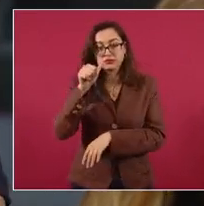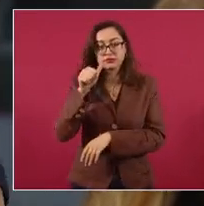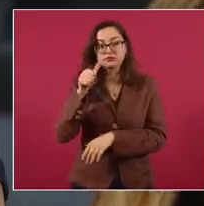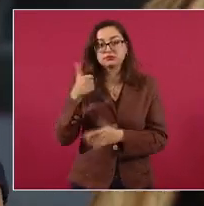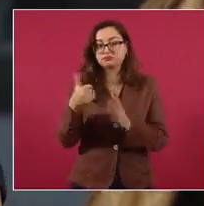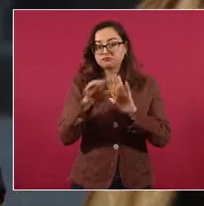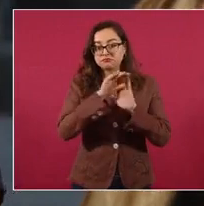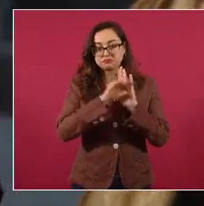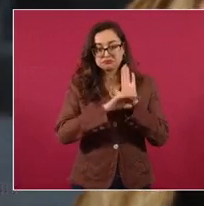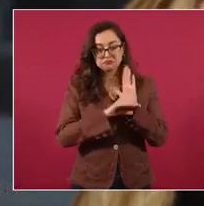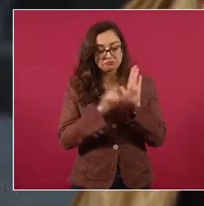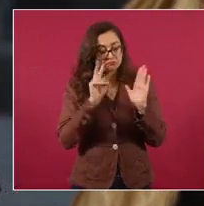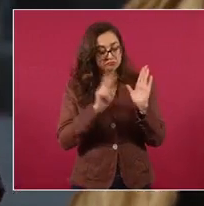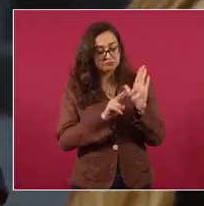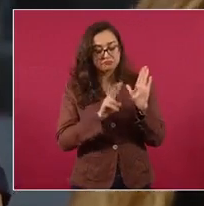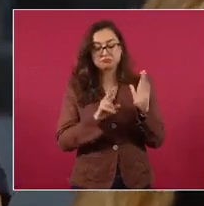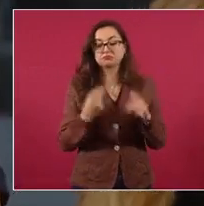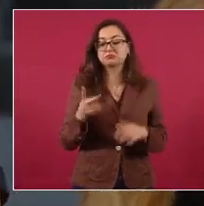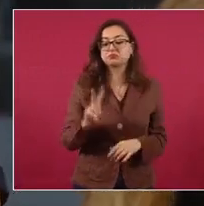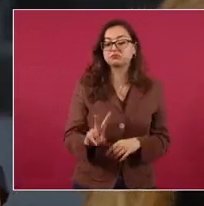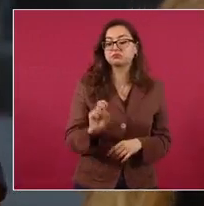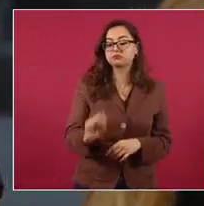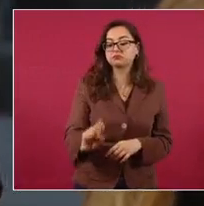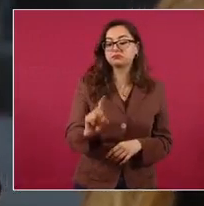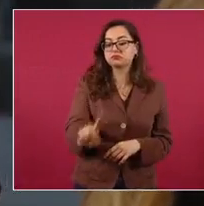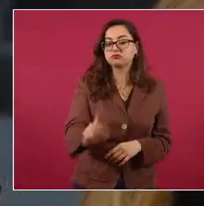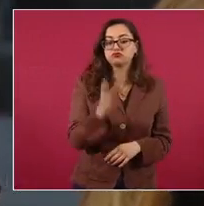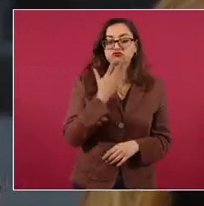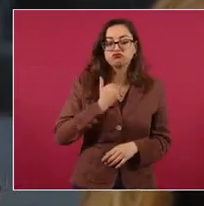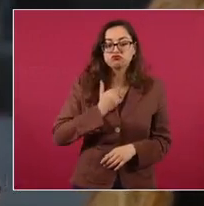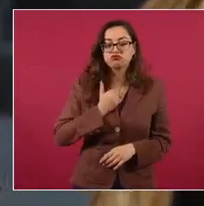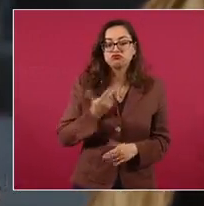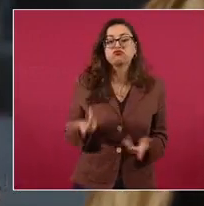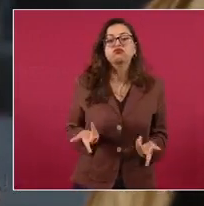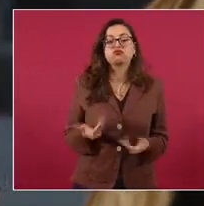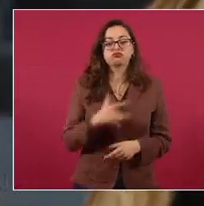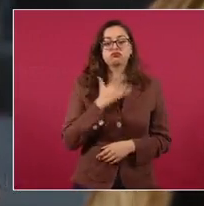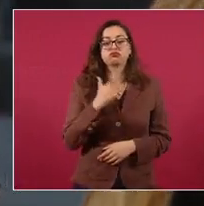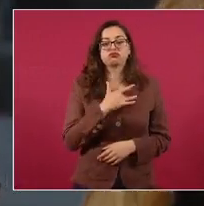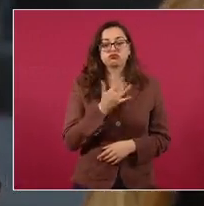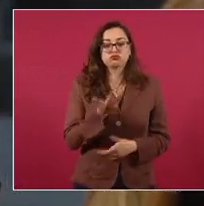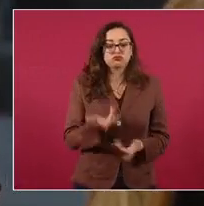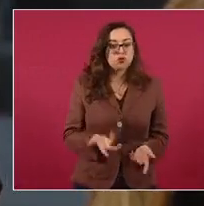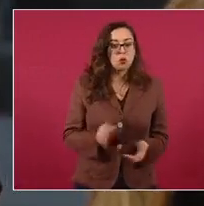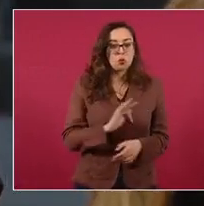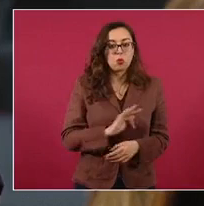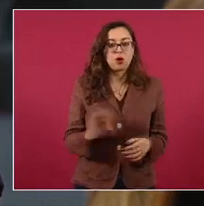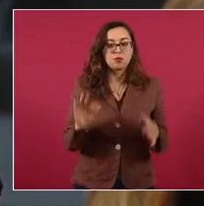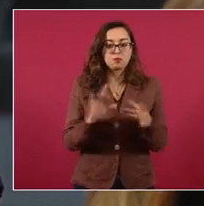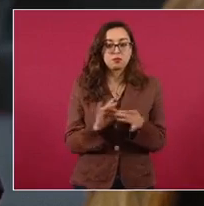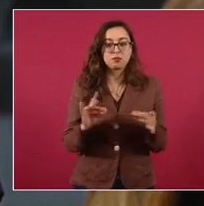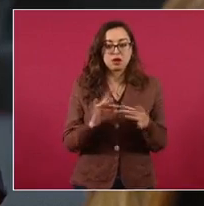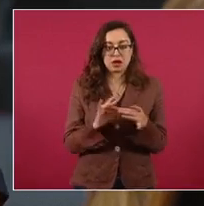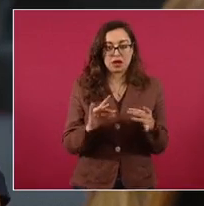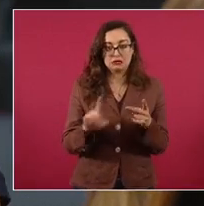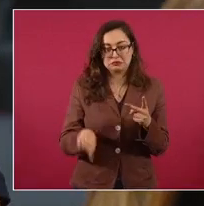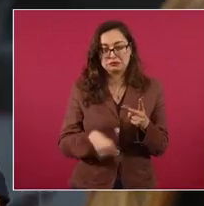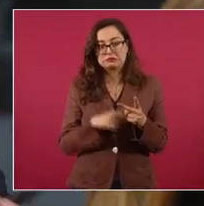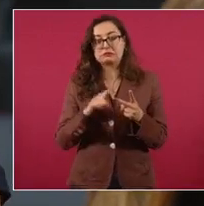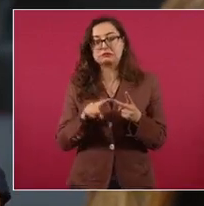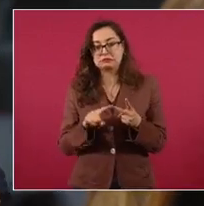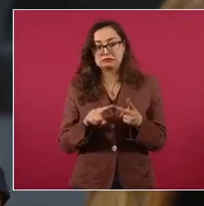en la agenda de este fin de semana. Este, si nos pudiera dar estos detalles, y ya entrados en ese tema, saber